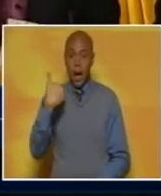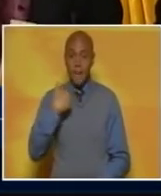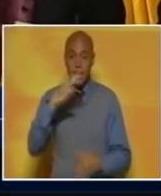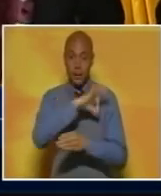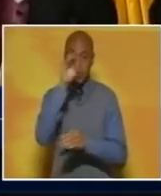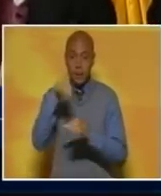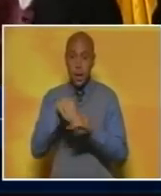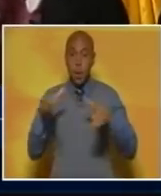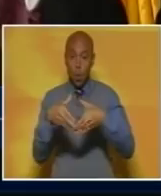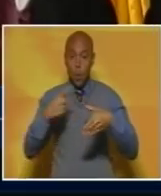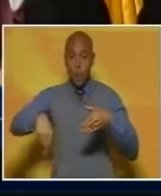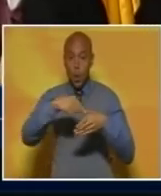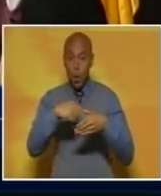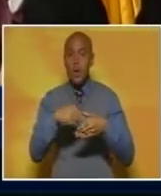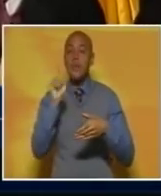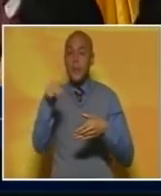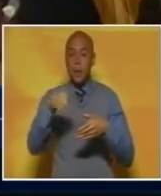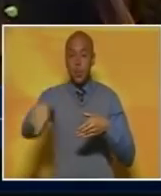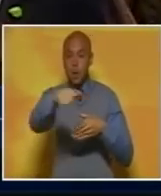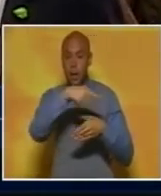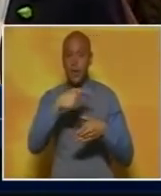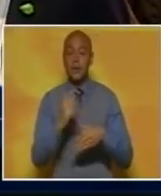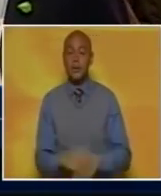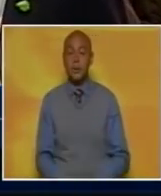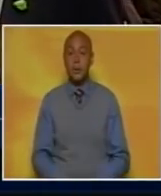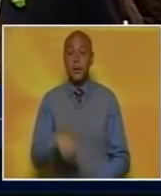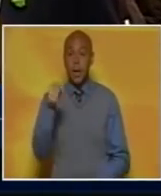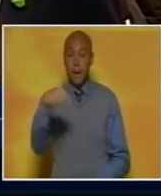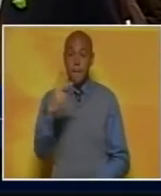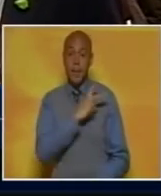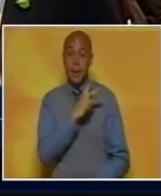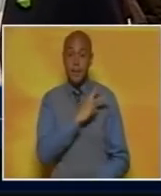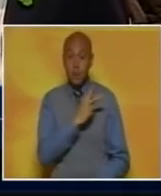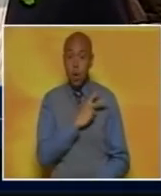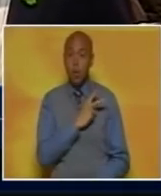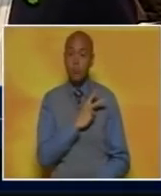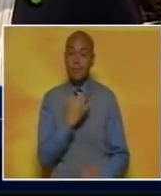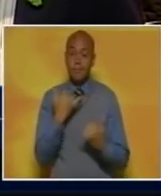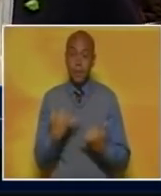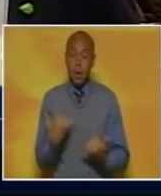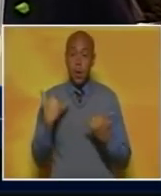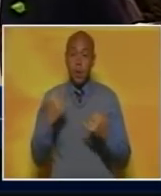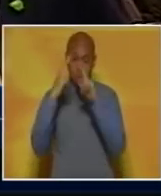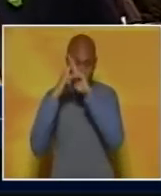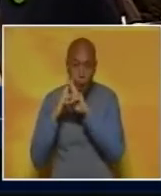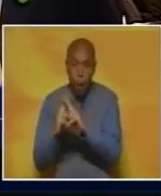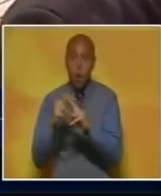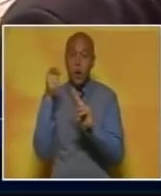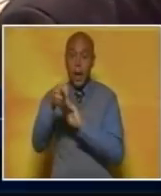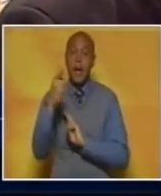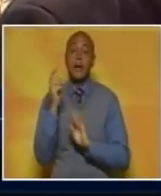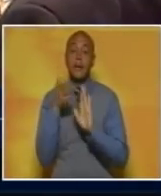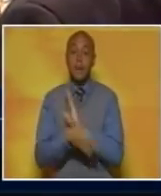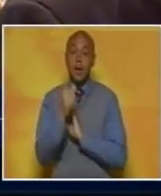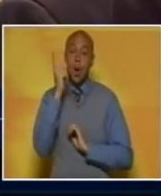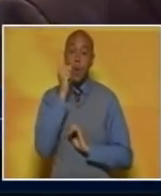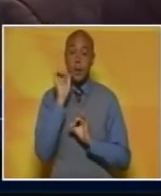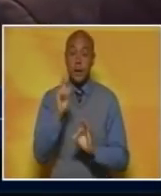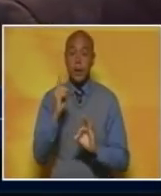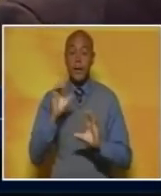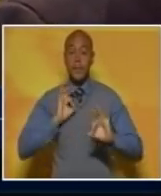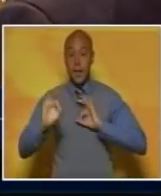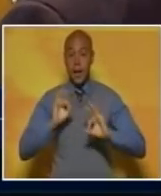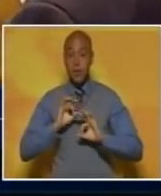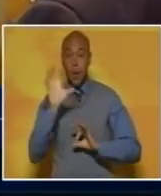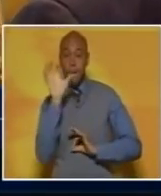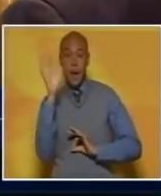todo a ustedes, muchachas. En Venevisión sentimos profunda admiración por su destacada actuación en telenovelas como El